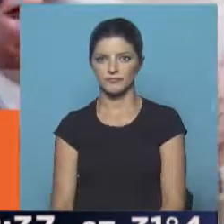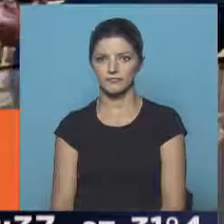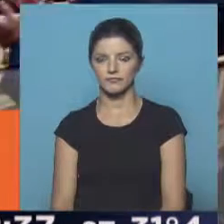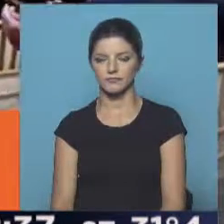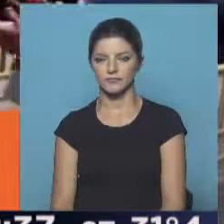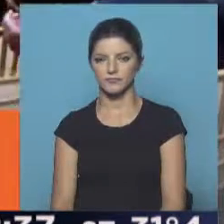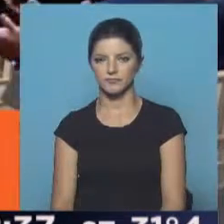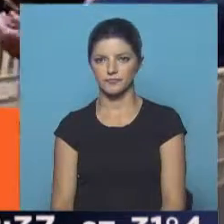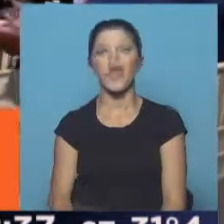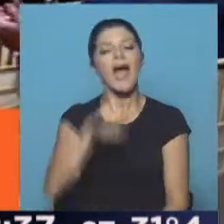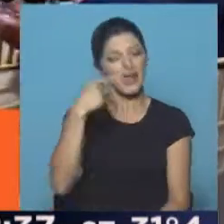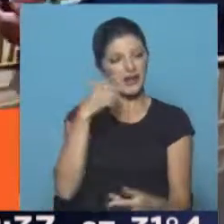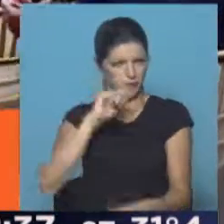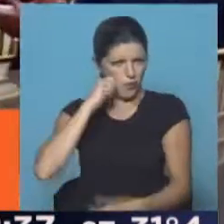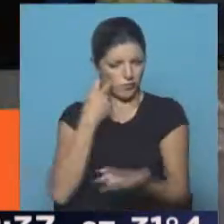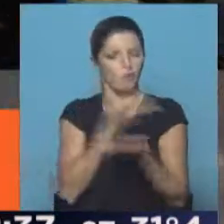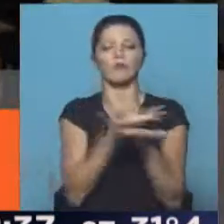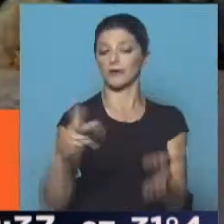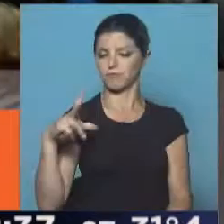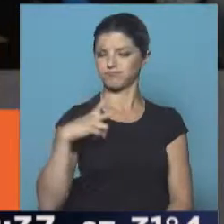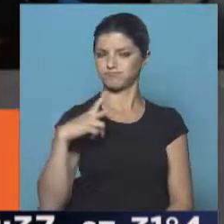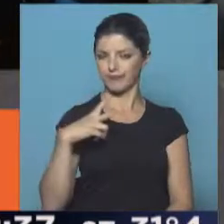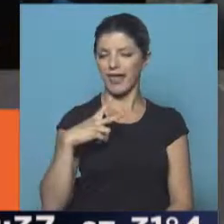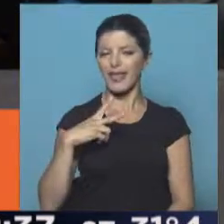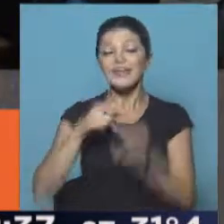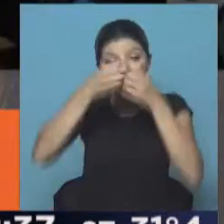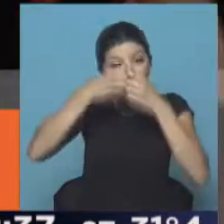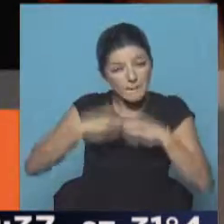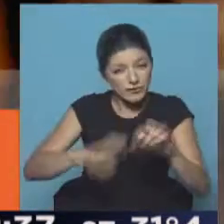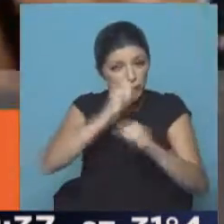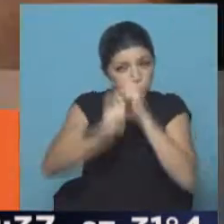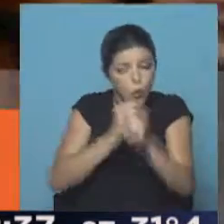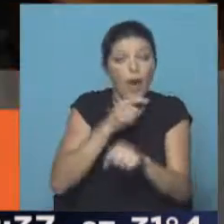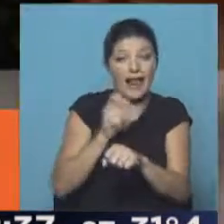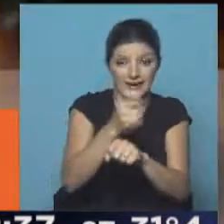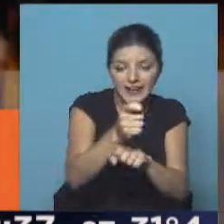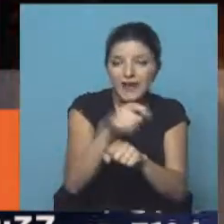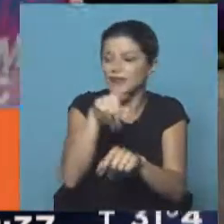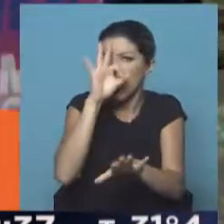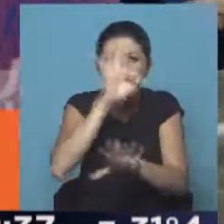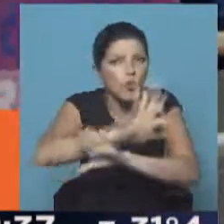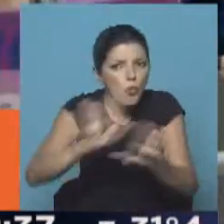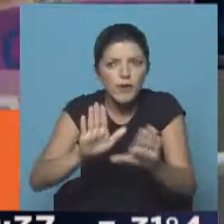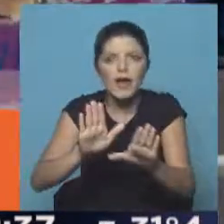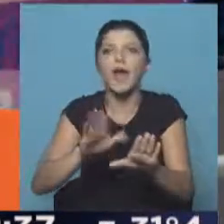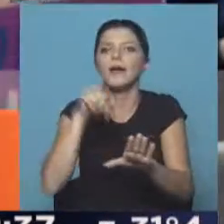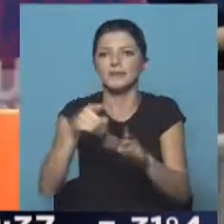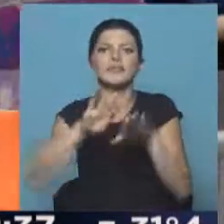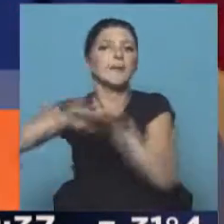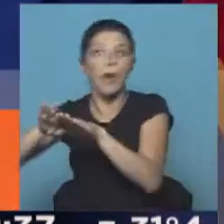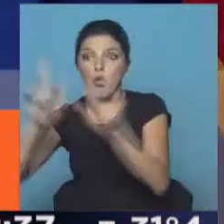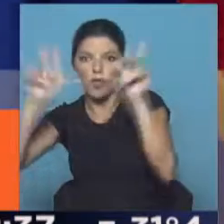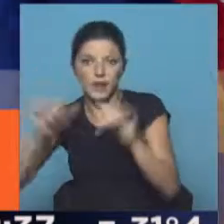Le gusta presentarse como un magnate y desde que se inició en el negocio de los bienes raíces nunca descuidó el costado farandulesco y a